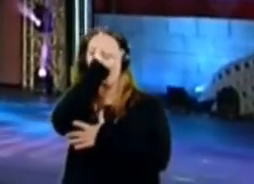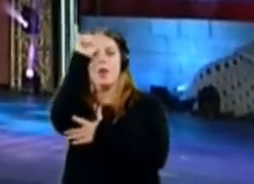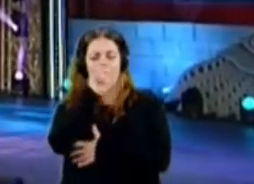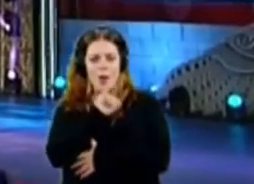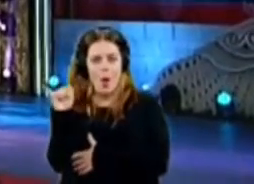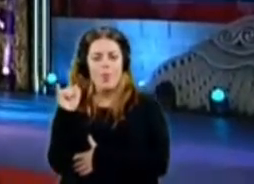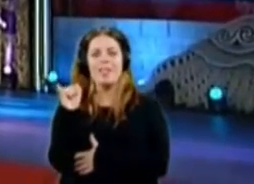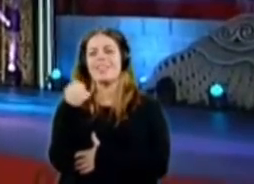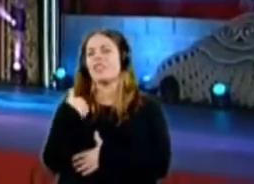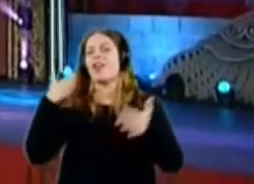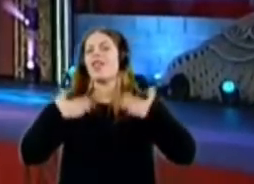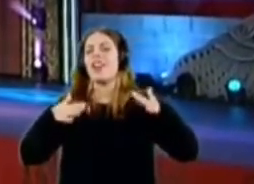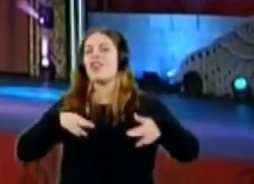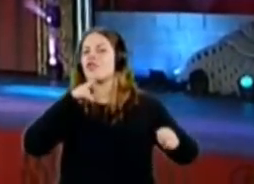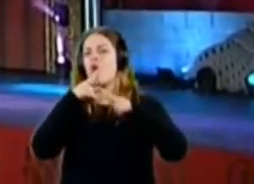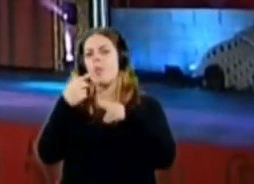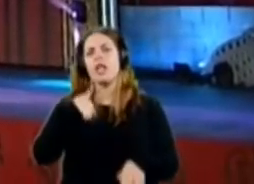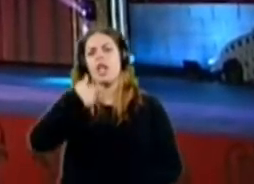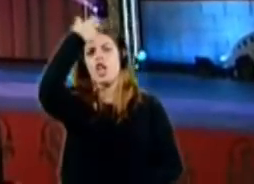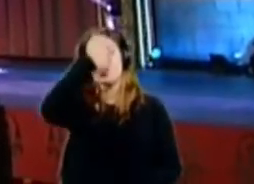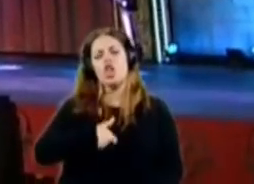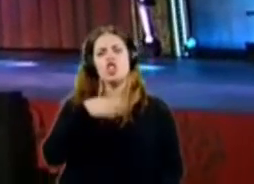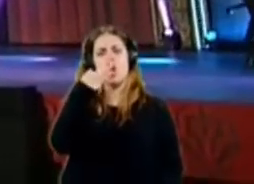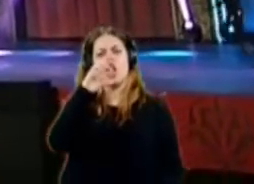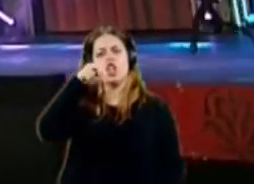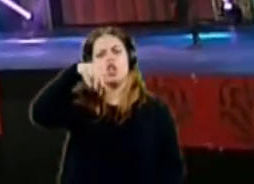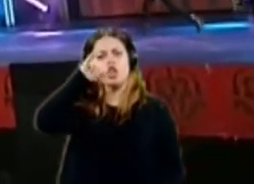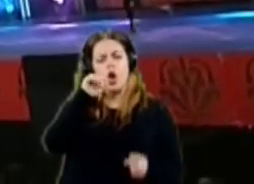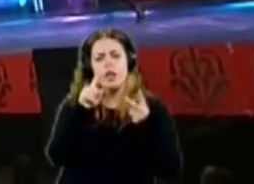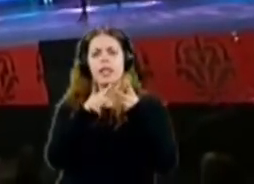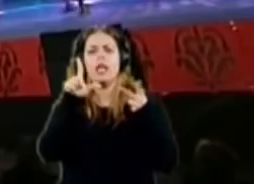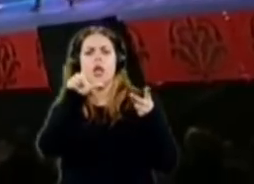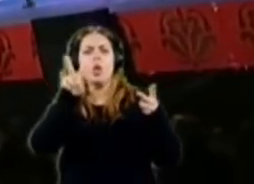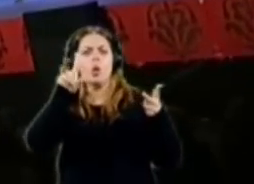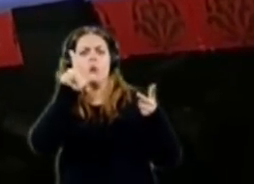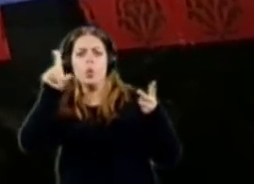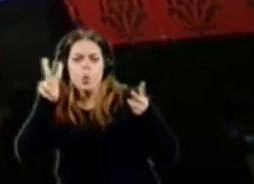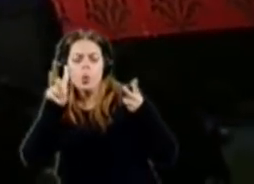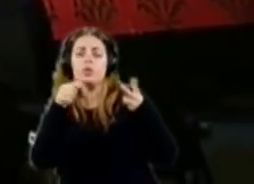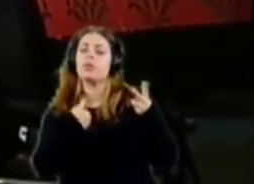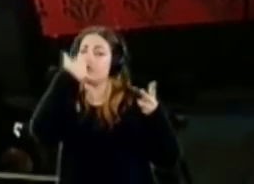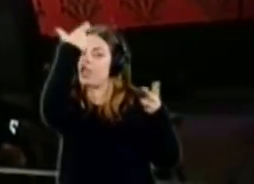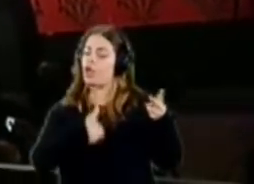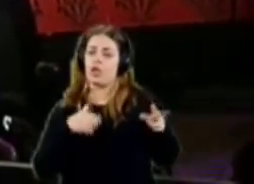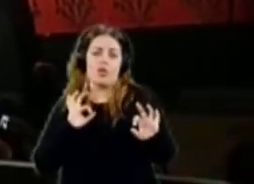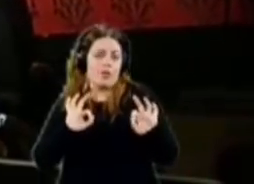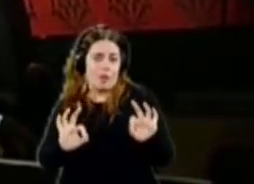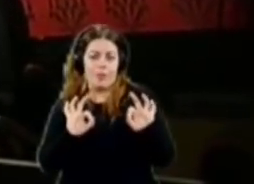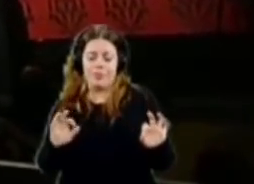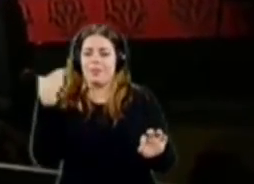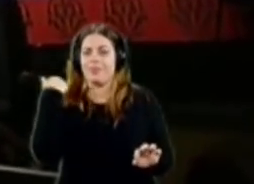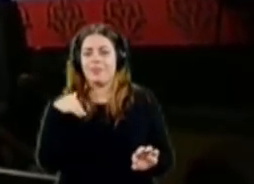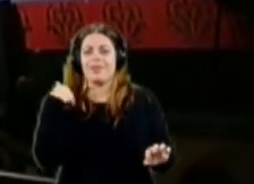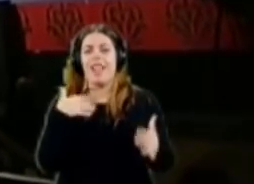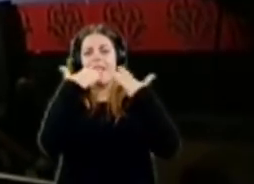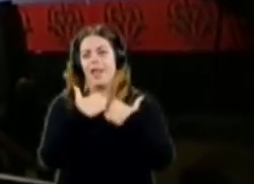Rosario, con esa fantasía, soy Tony, soy Lulú, soy yo, ya ven. ¿Cómo se despide del público? Y además